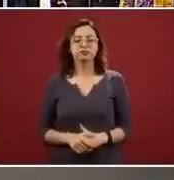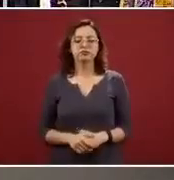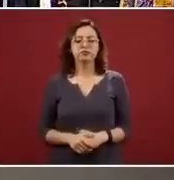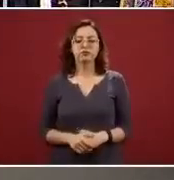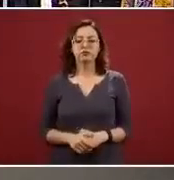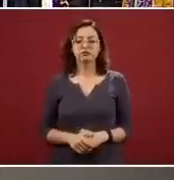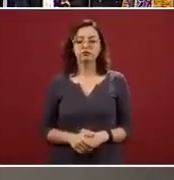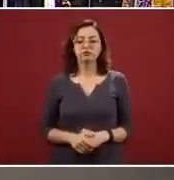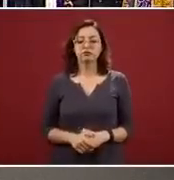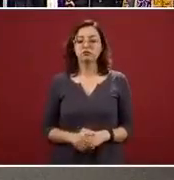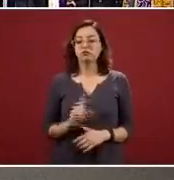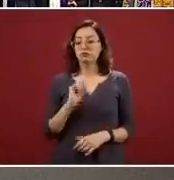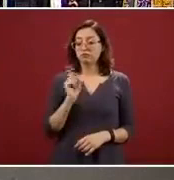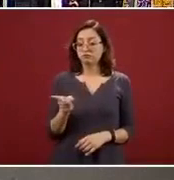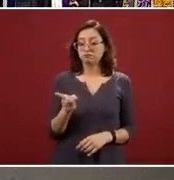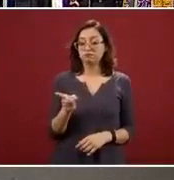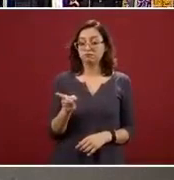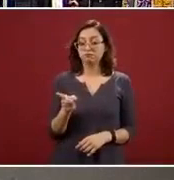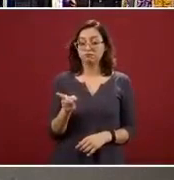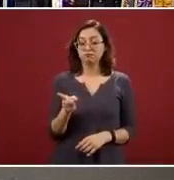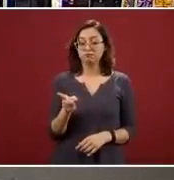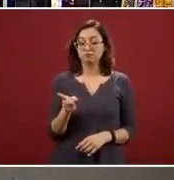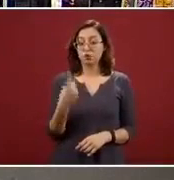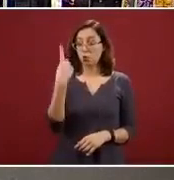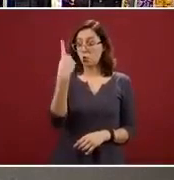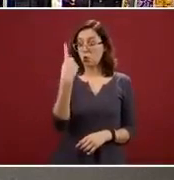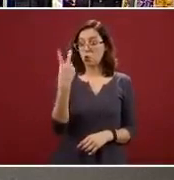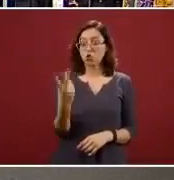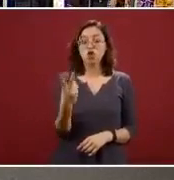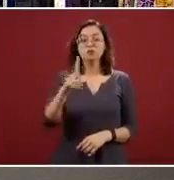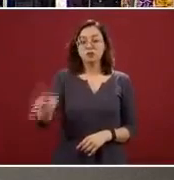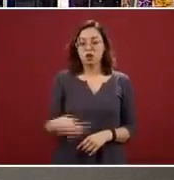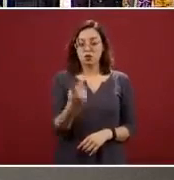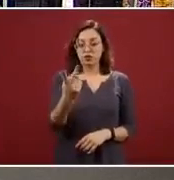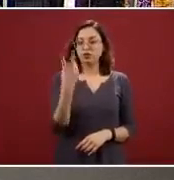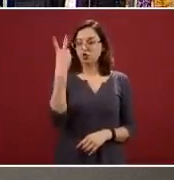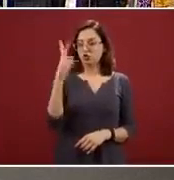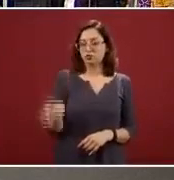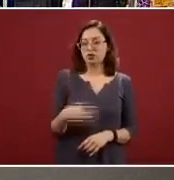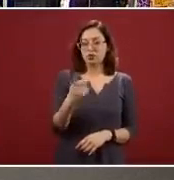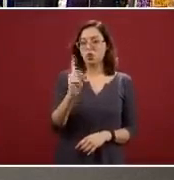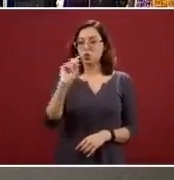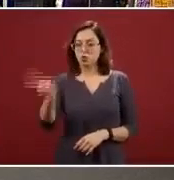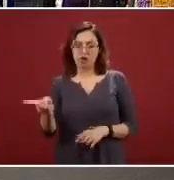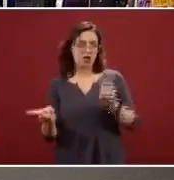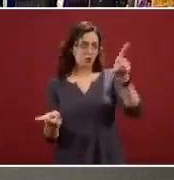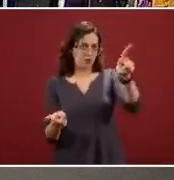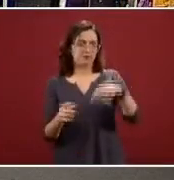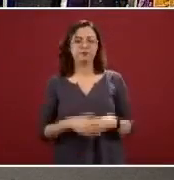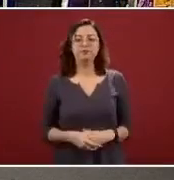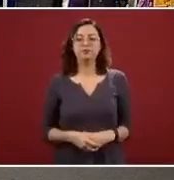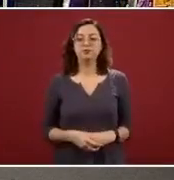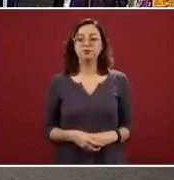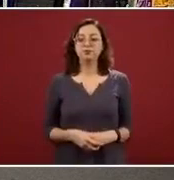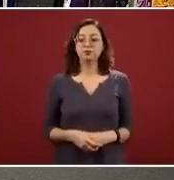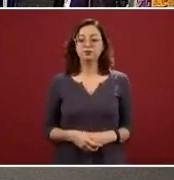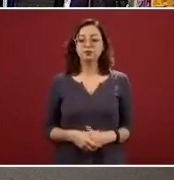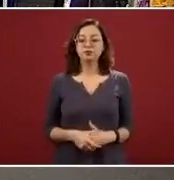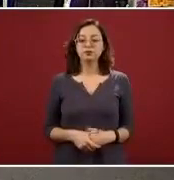entonces ahora sí de este lado, nos quedaría espacio creo que para dos preguntas, muy bien. Una pregunta aquí y una pregunta acá.